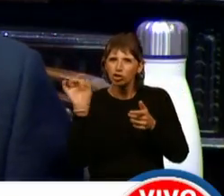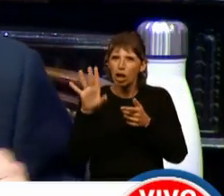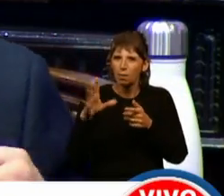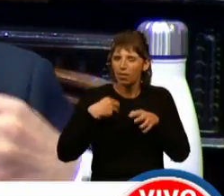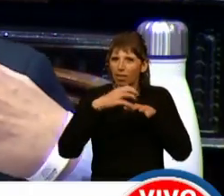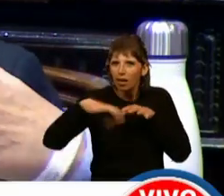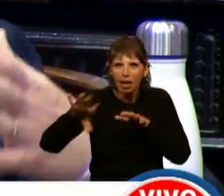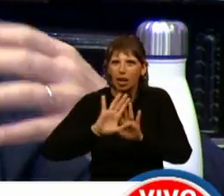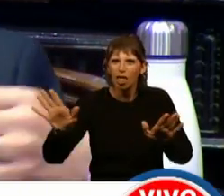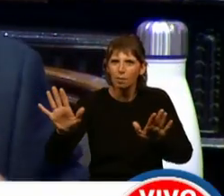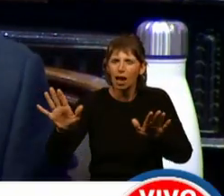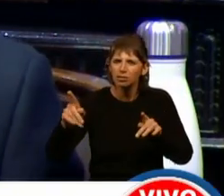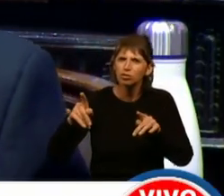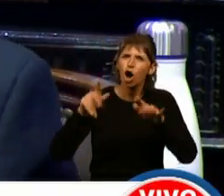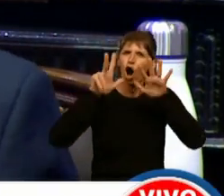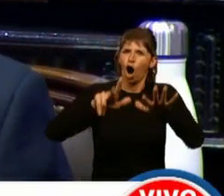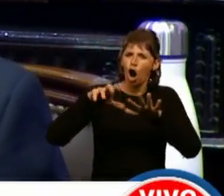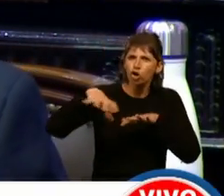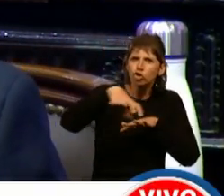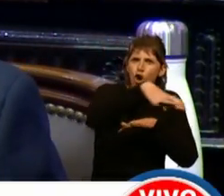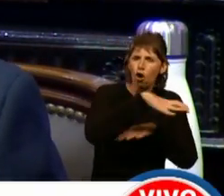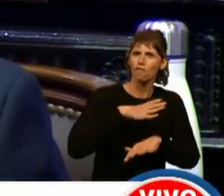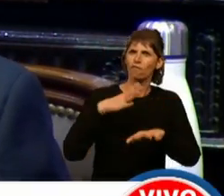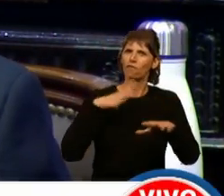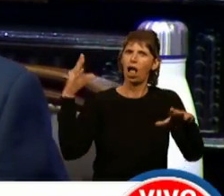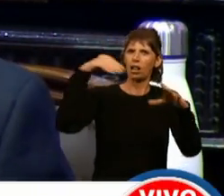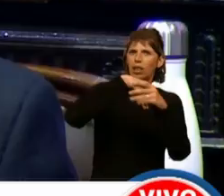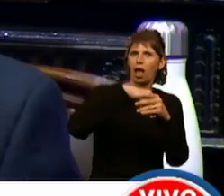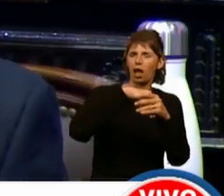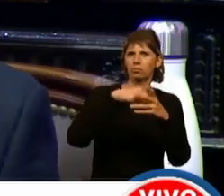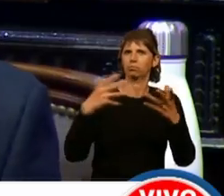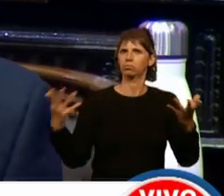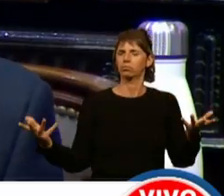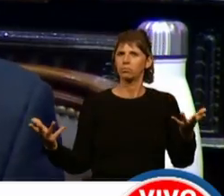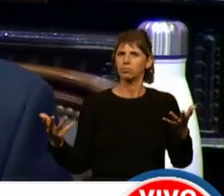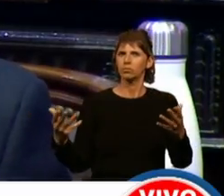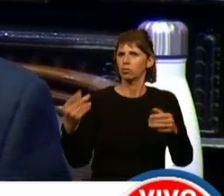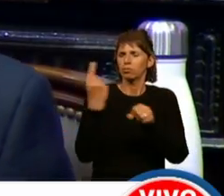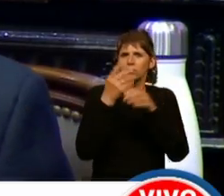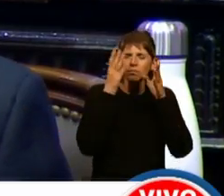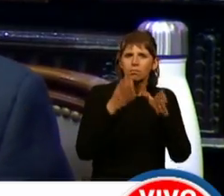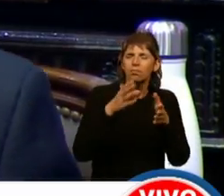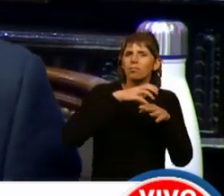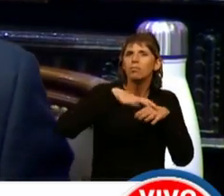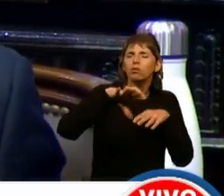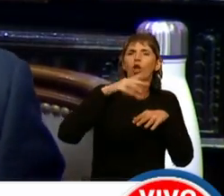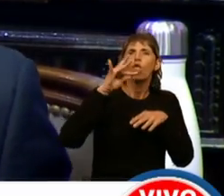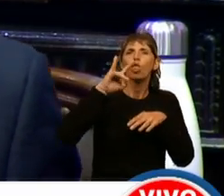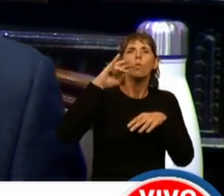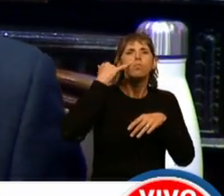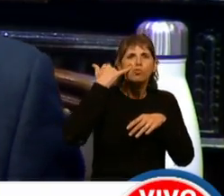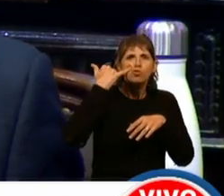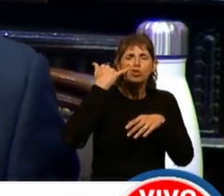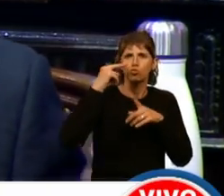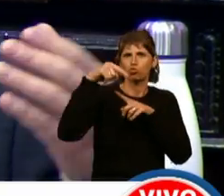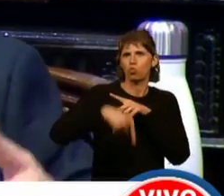dejando afuera 8 departamentos de la provincia empezando por el departamento de uco y que está el sol no lo podía creer